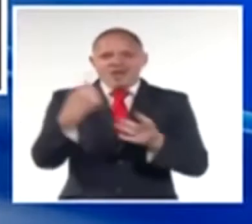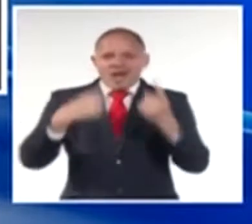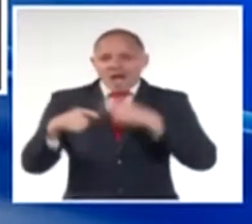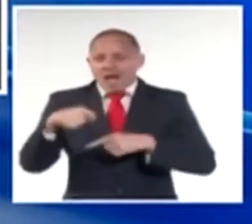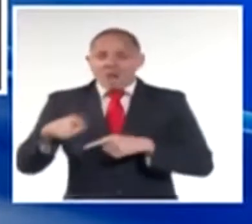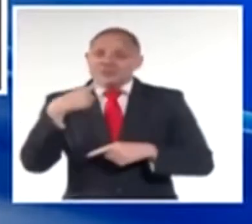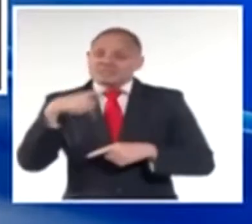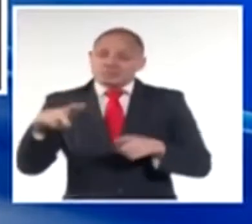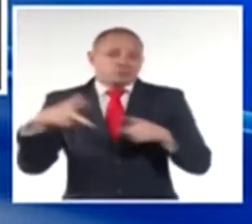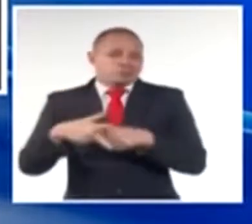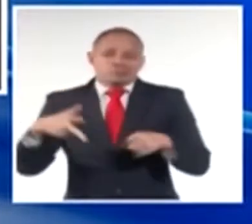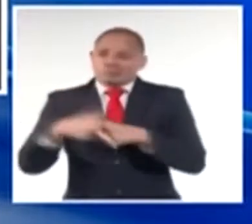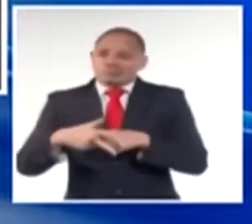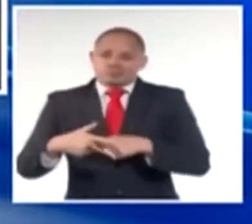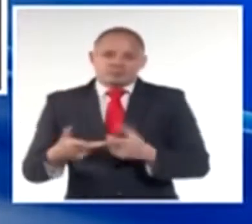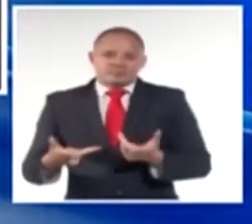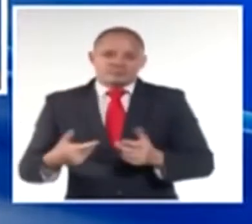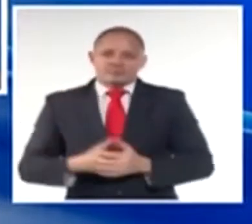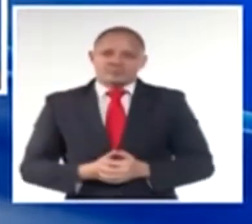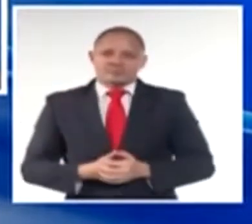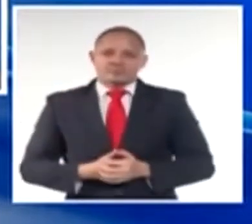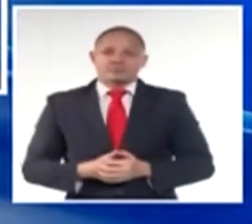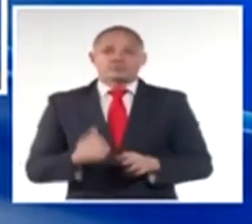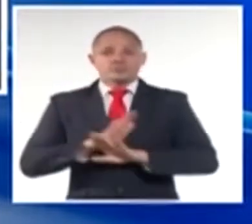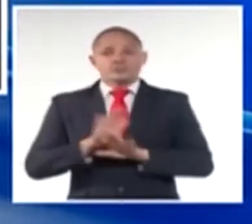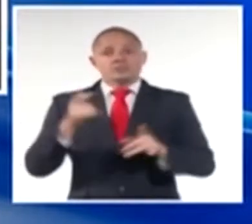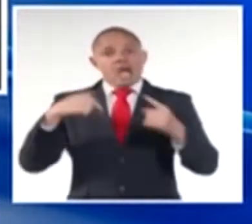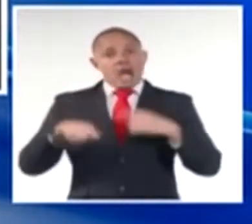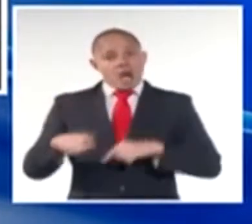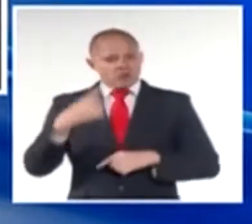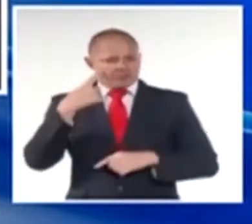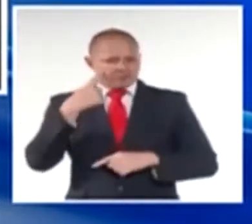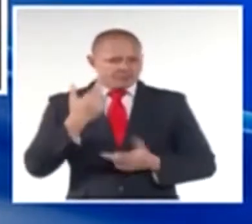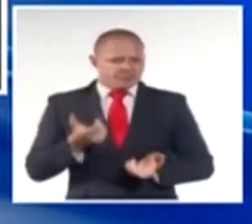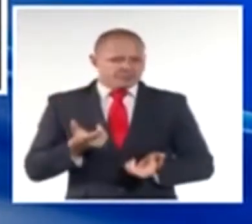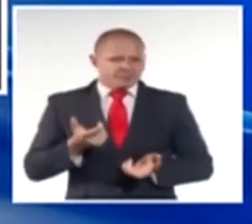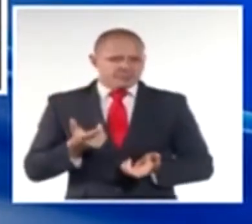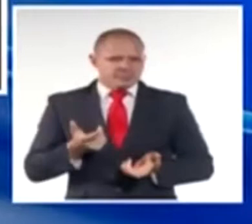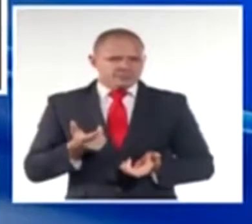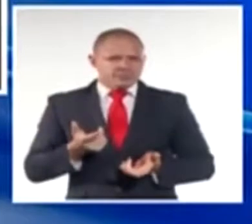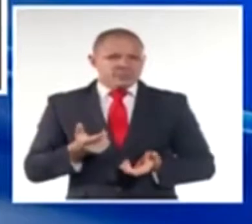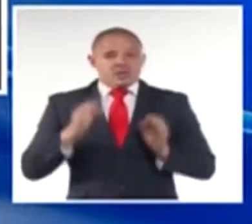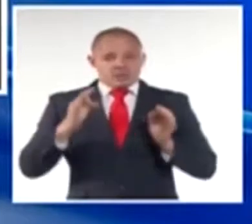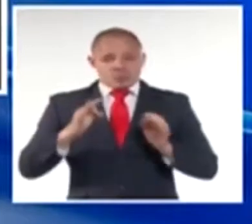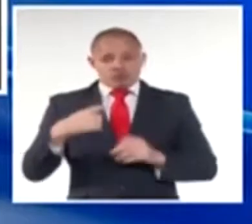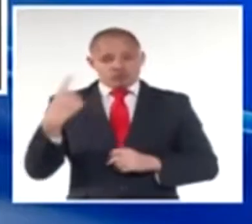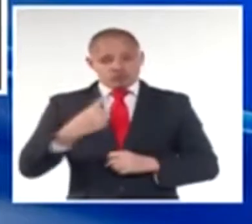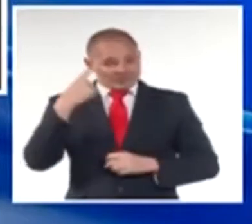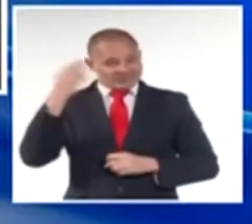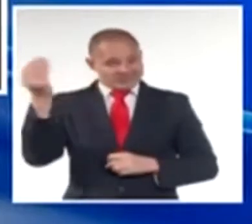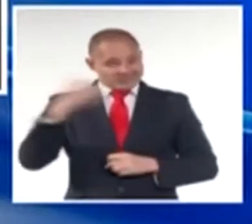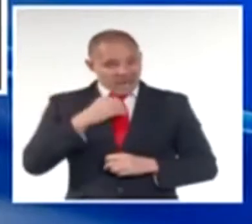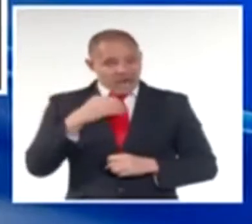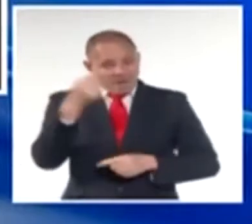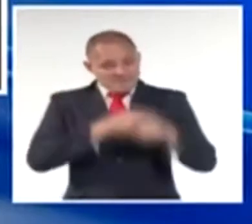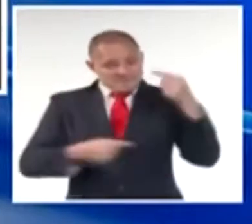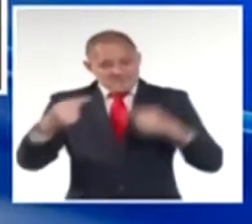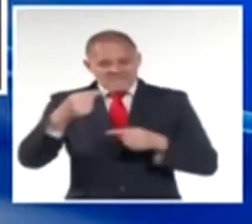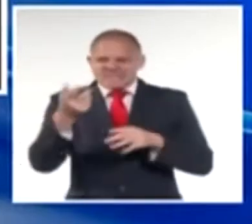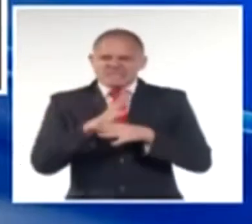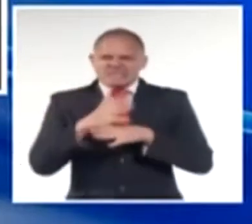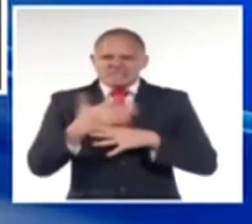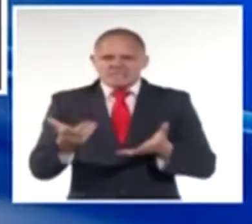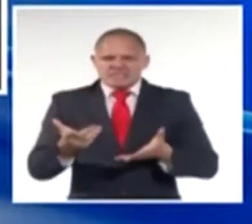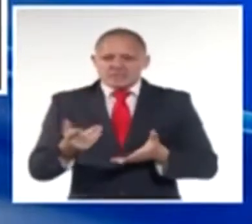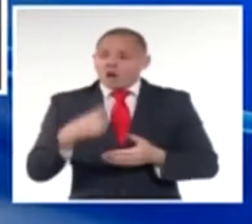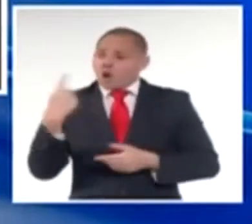esta actividad. Inculcados en el principio de que vale, pero millones de veces más, la vida de